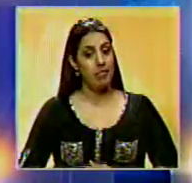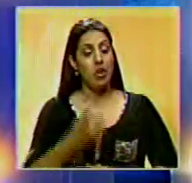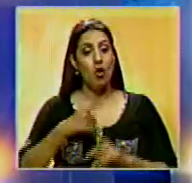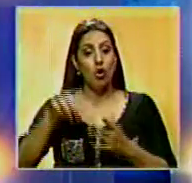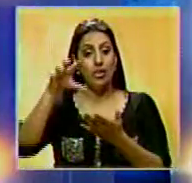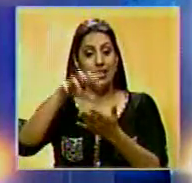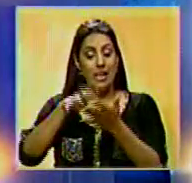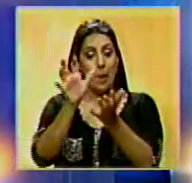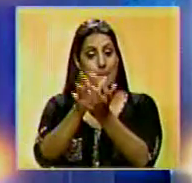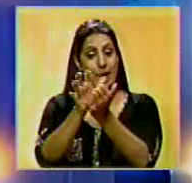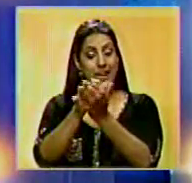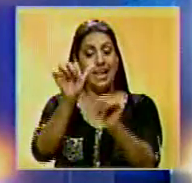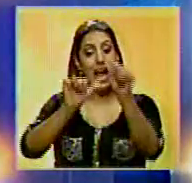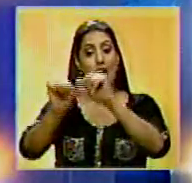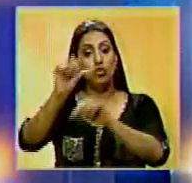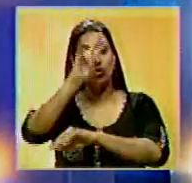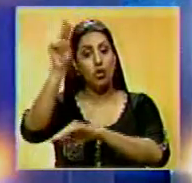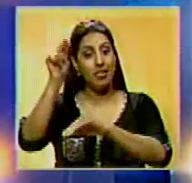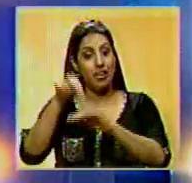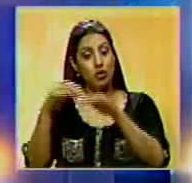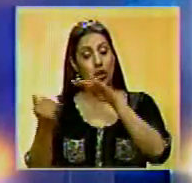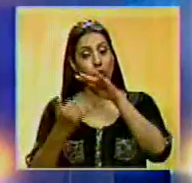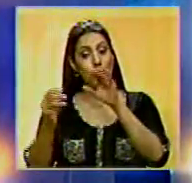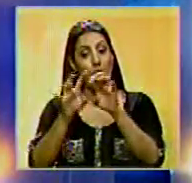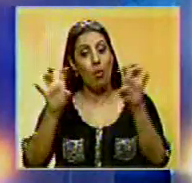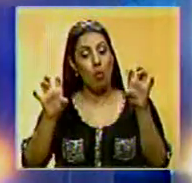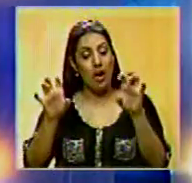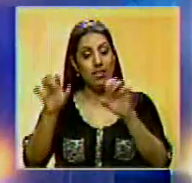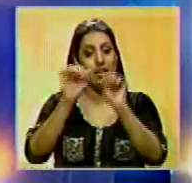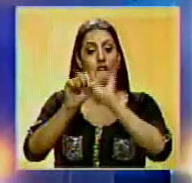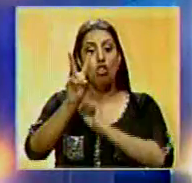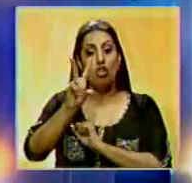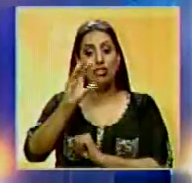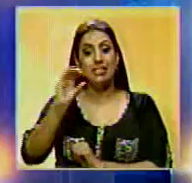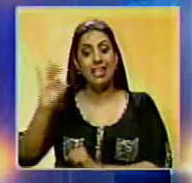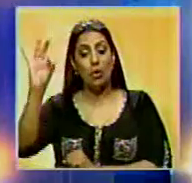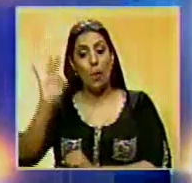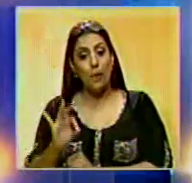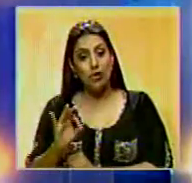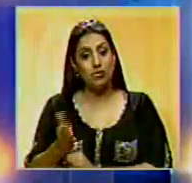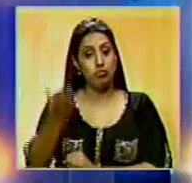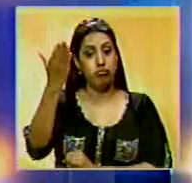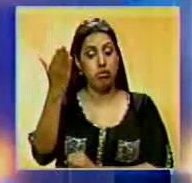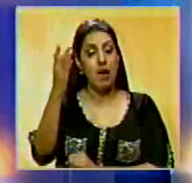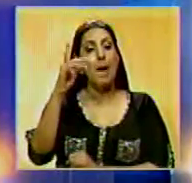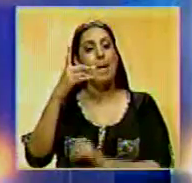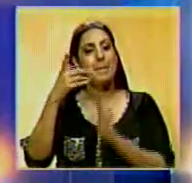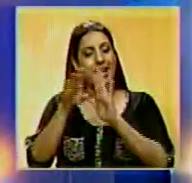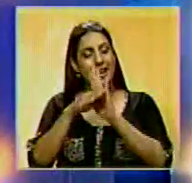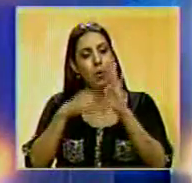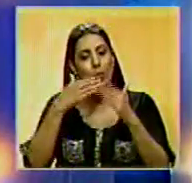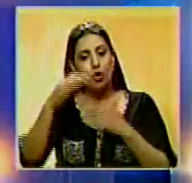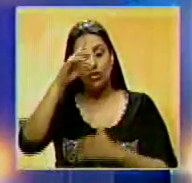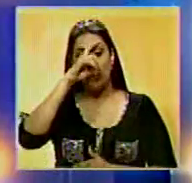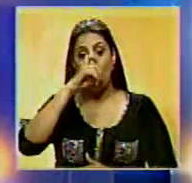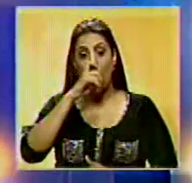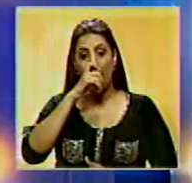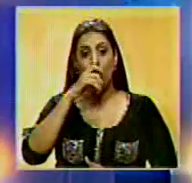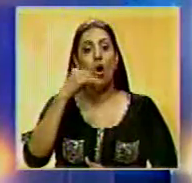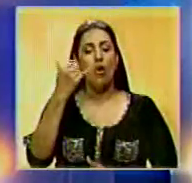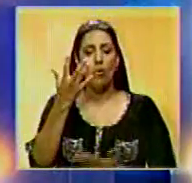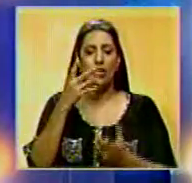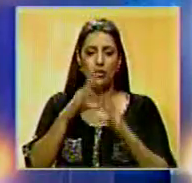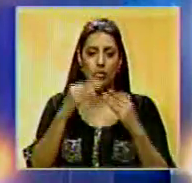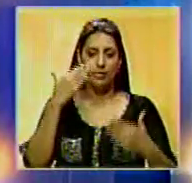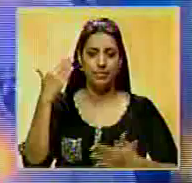El Estado de Nueva Esparta, la Asociación Nacional de Institutos Educativos, prevé 200% de aumento en la matrícula del próximo año escolar. María Marcano nos